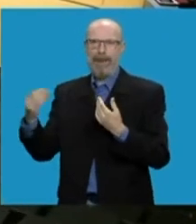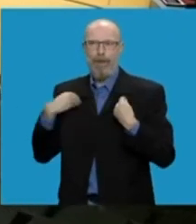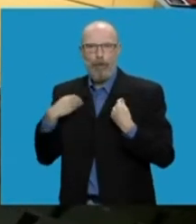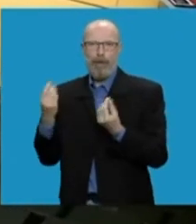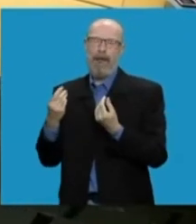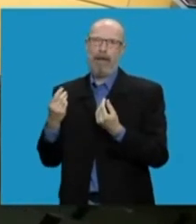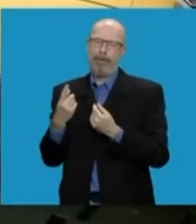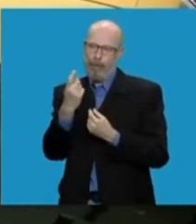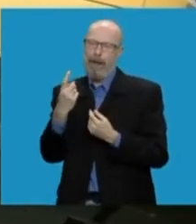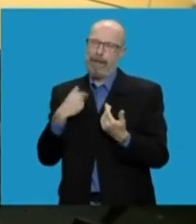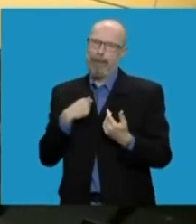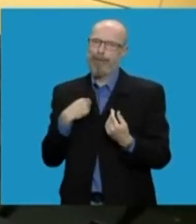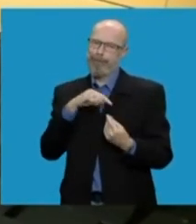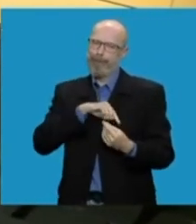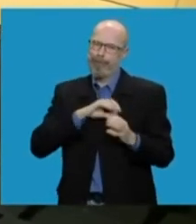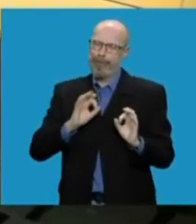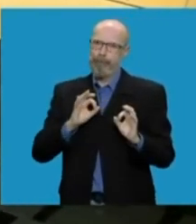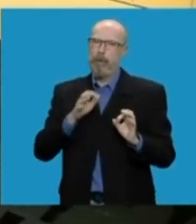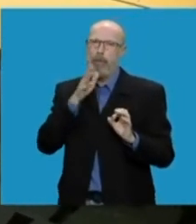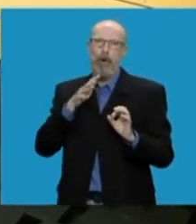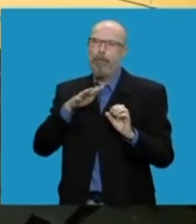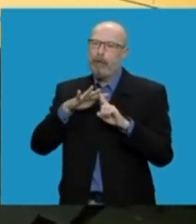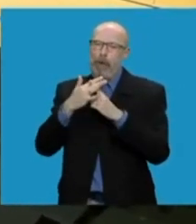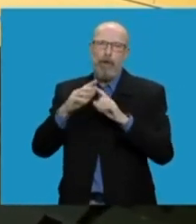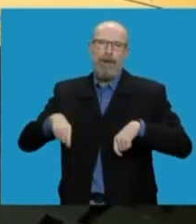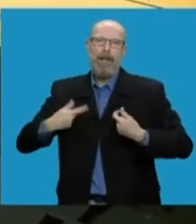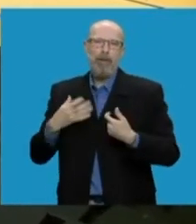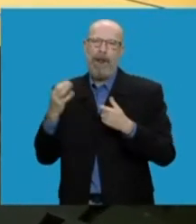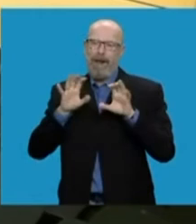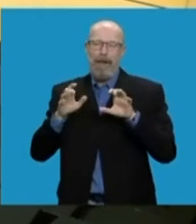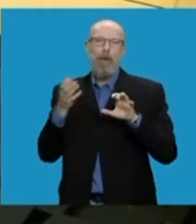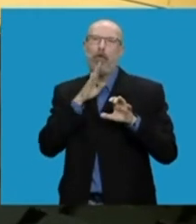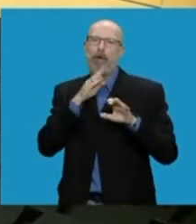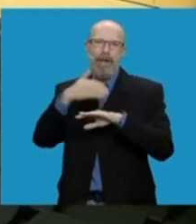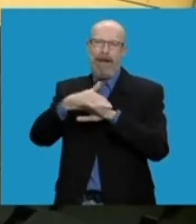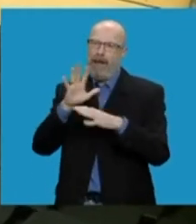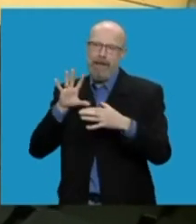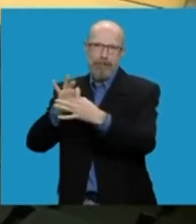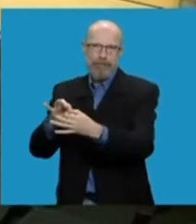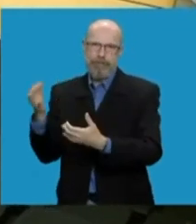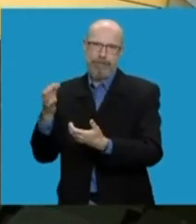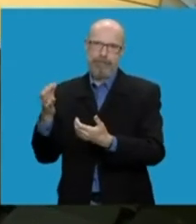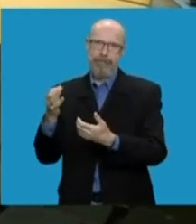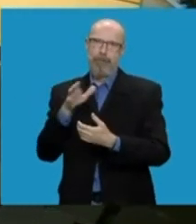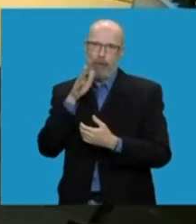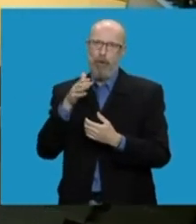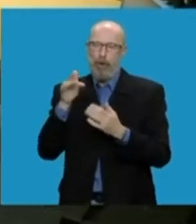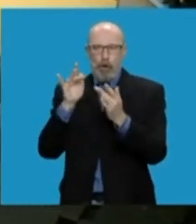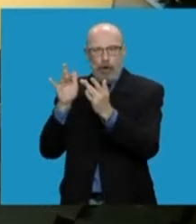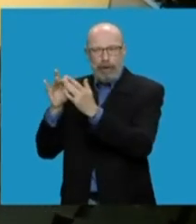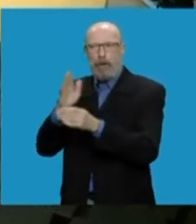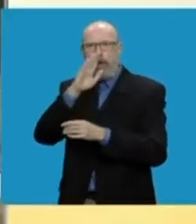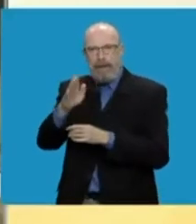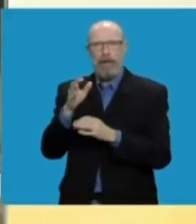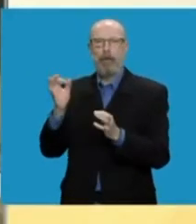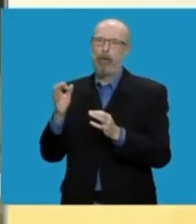el medio de natural para nosotros, que es la radio, y también el mantener en la calle pues, ese contacto directo con todo el